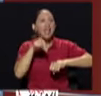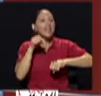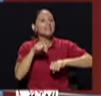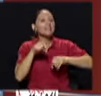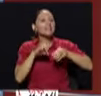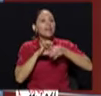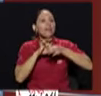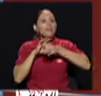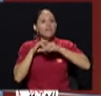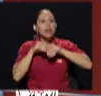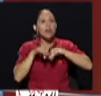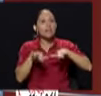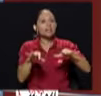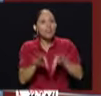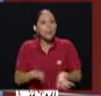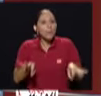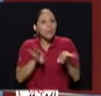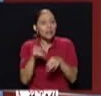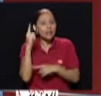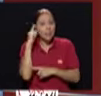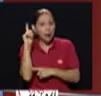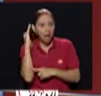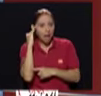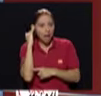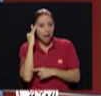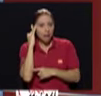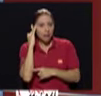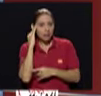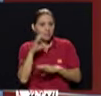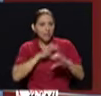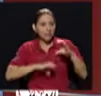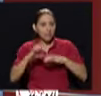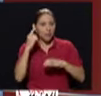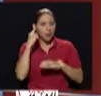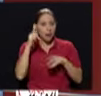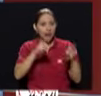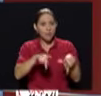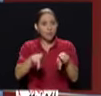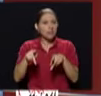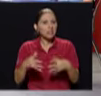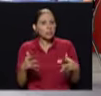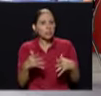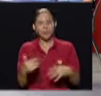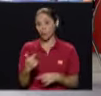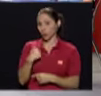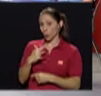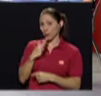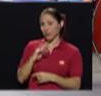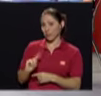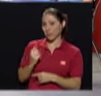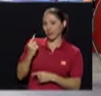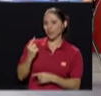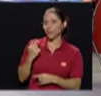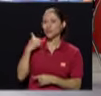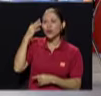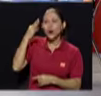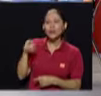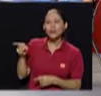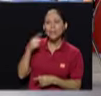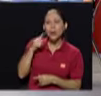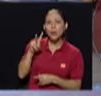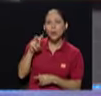para la generación de conocimiento científico y también para la población? Voy a hablar yo primero. Yo creo que se ha quedado